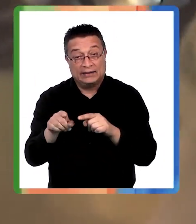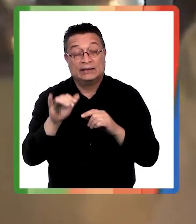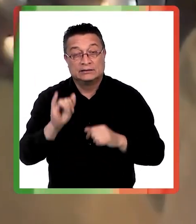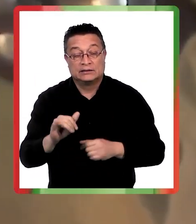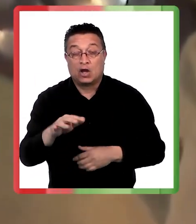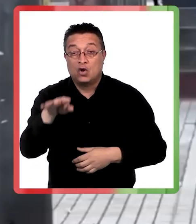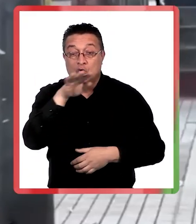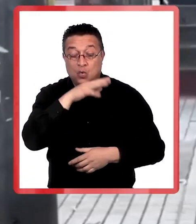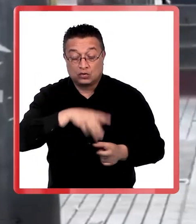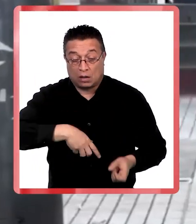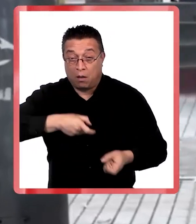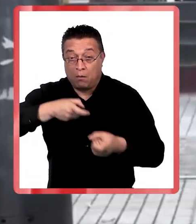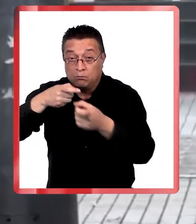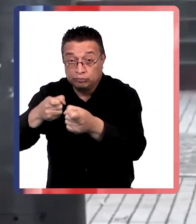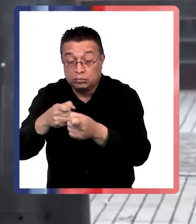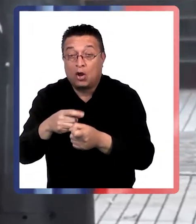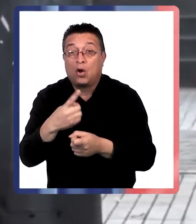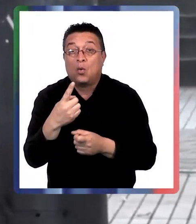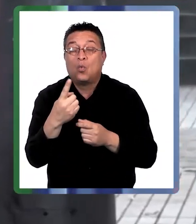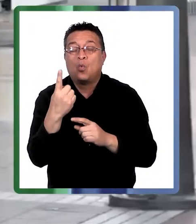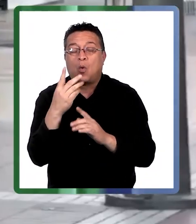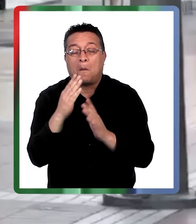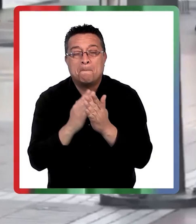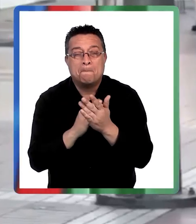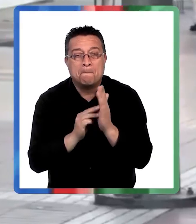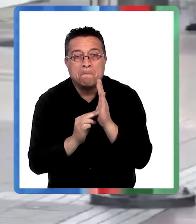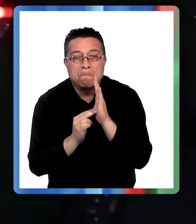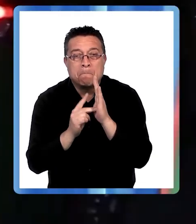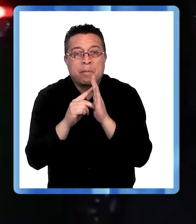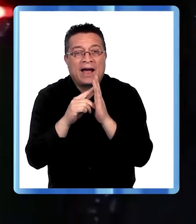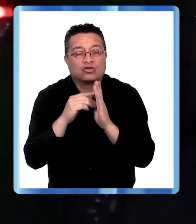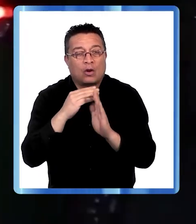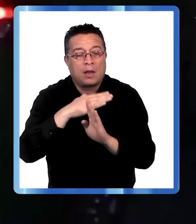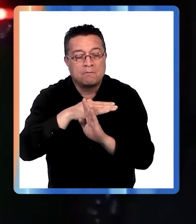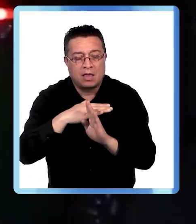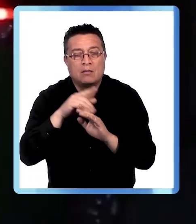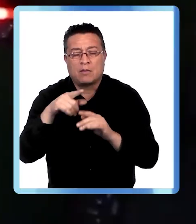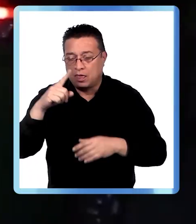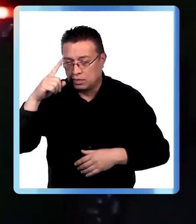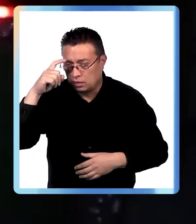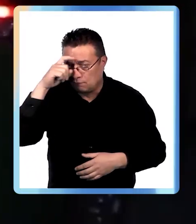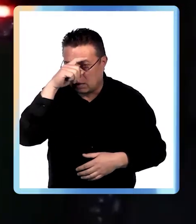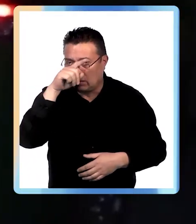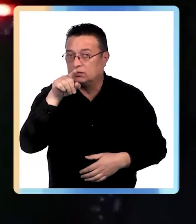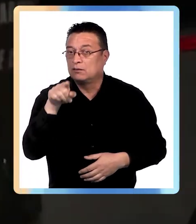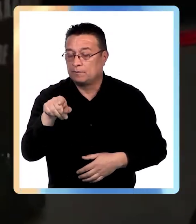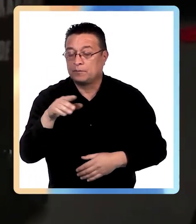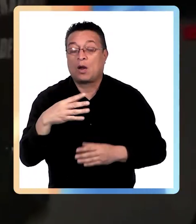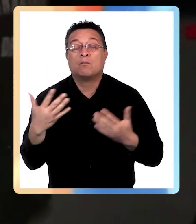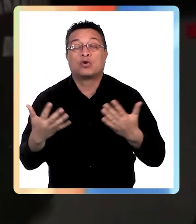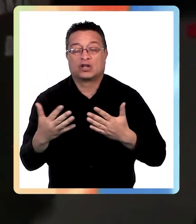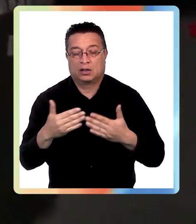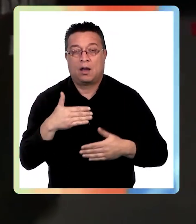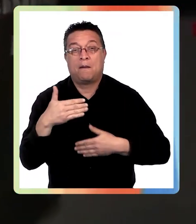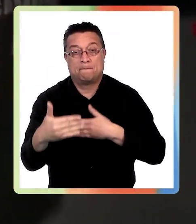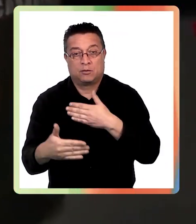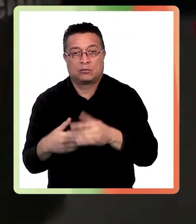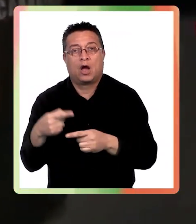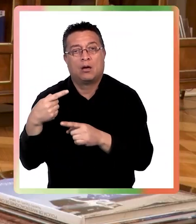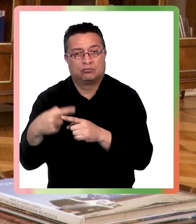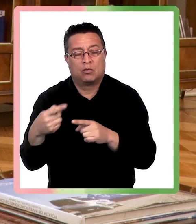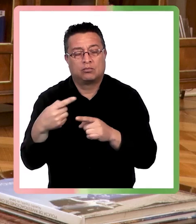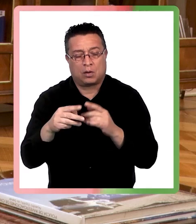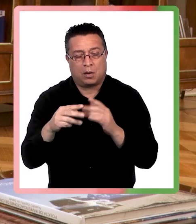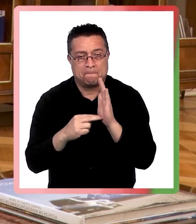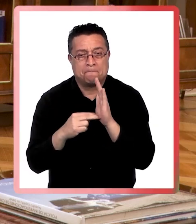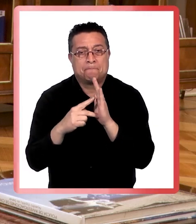y ocupar armas letales solo hay un paso intermedio. Y eso es complejo, porque la verdad es que en los procedimientos hay varios